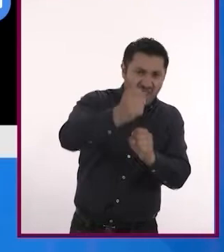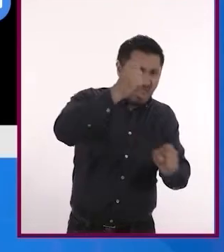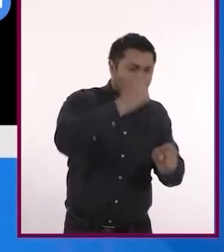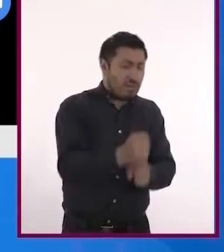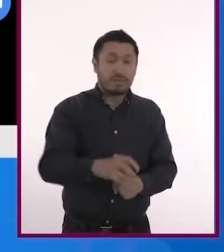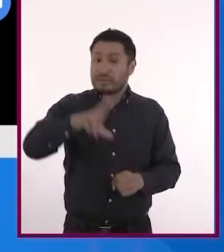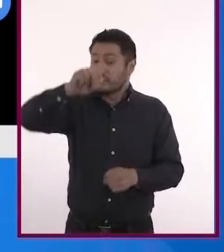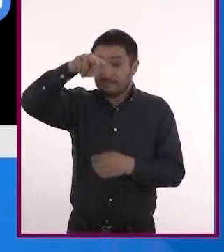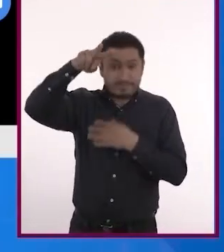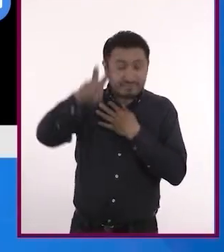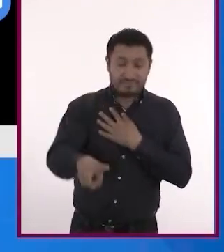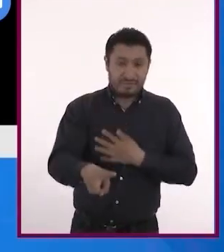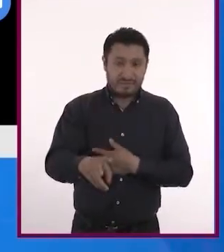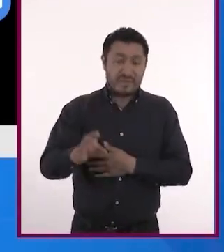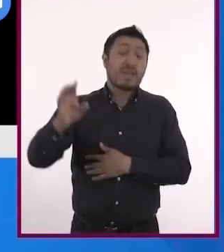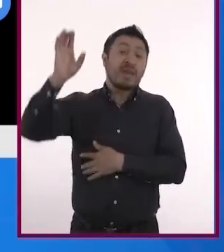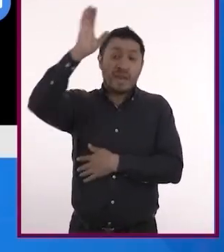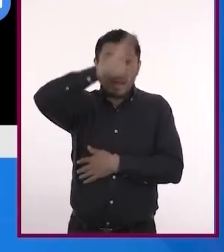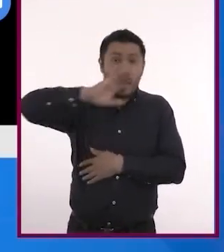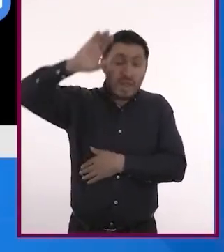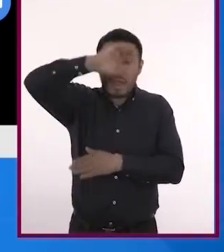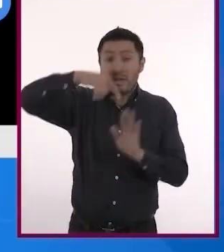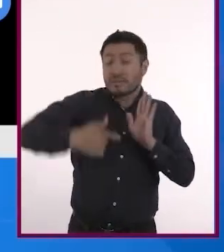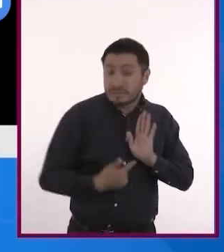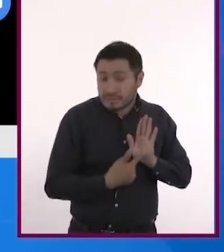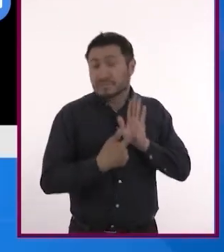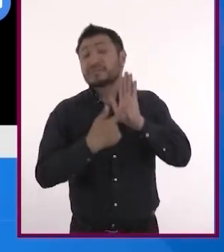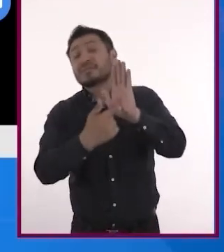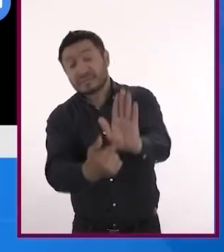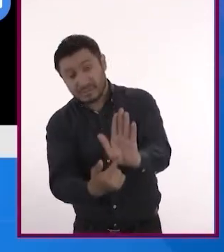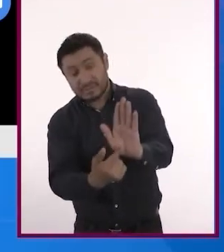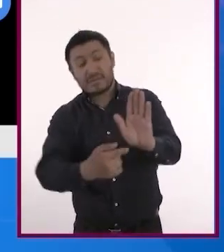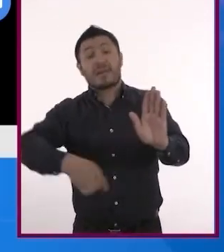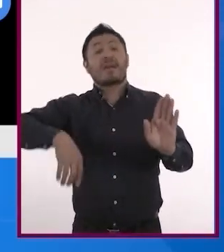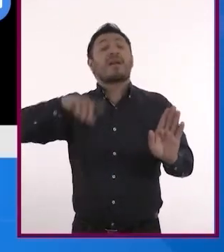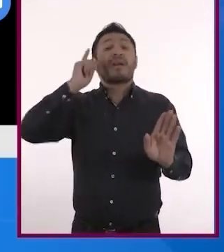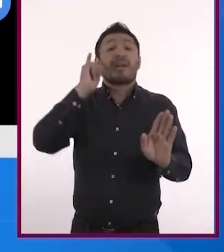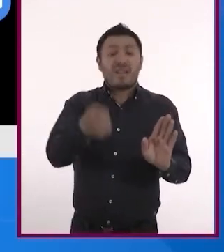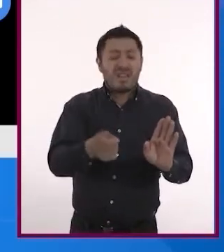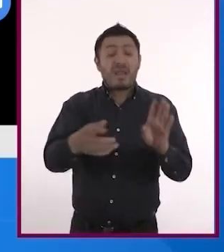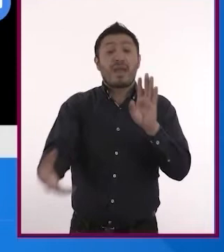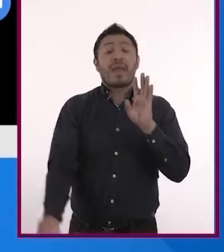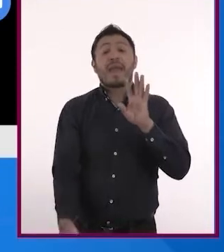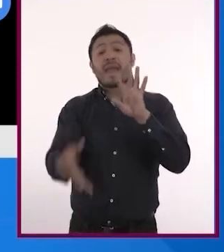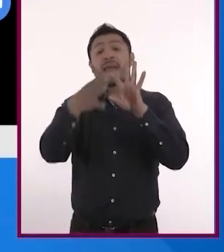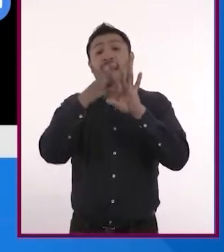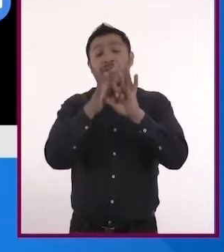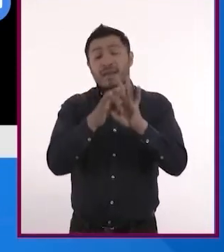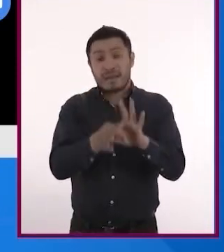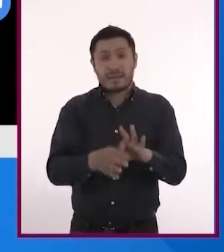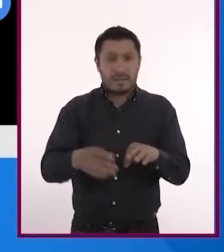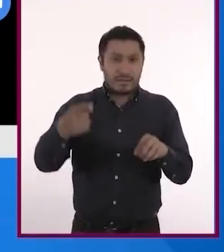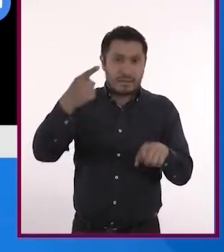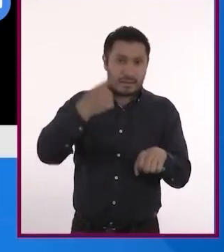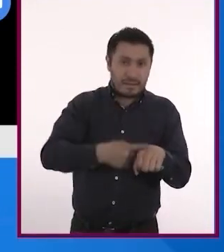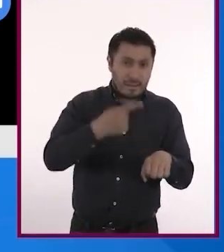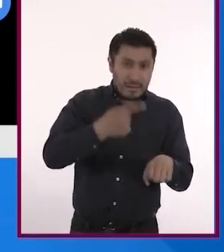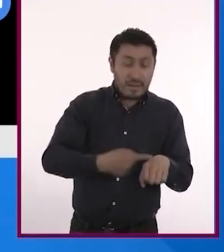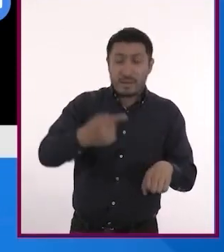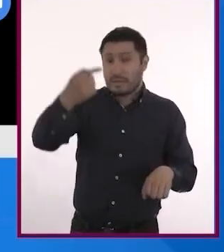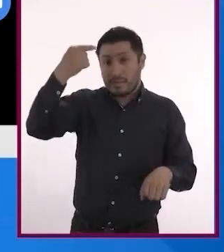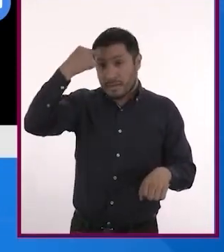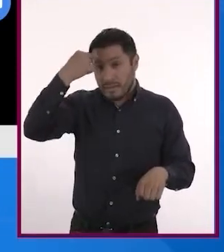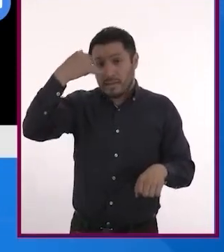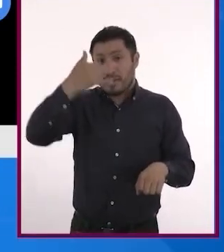es así. Está científicamente demostrado que la correlación entre padecimiento mental